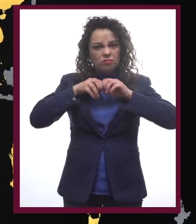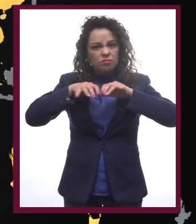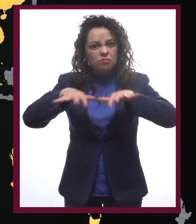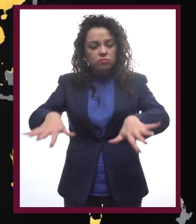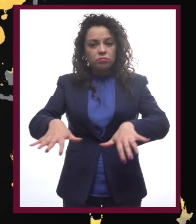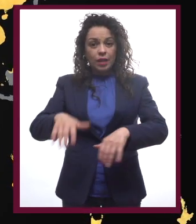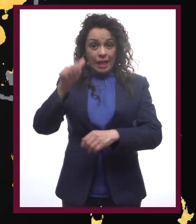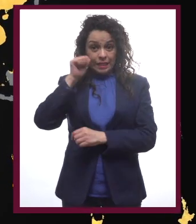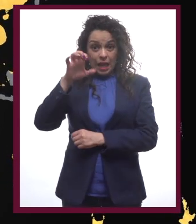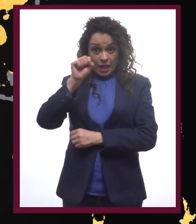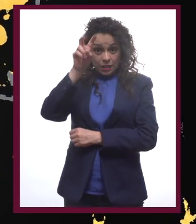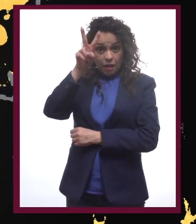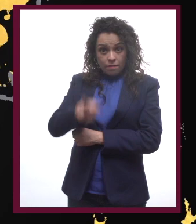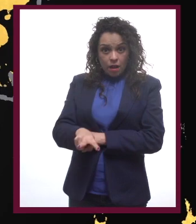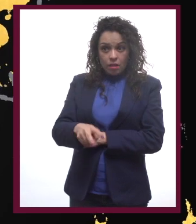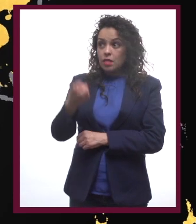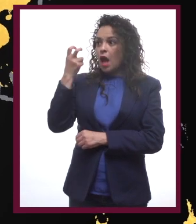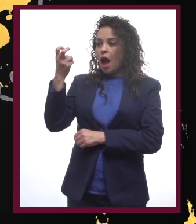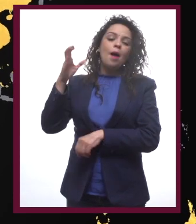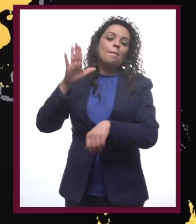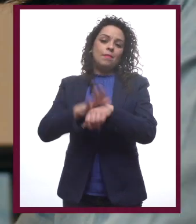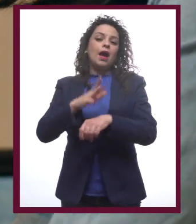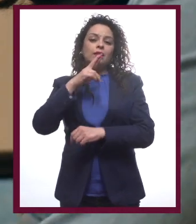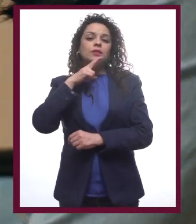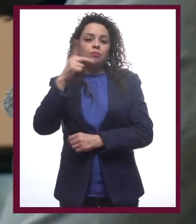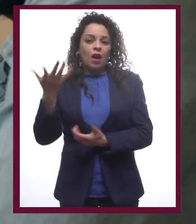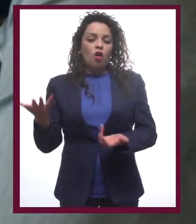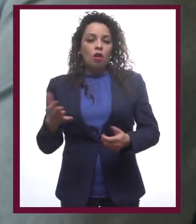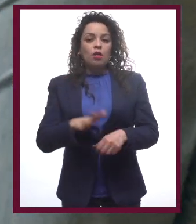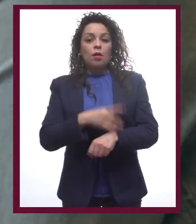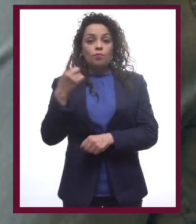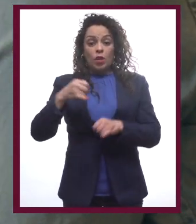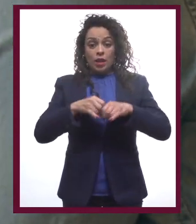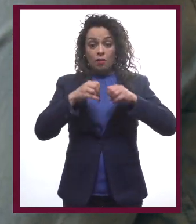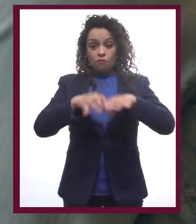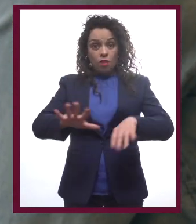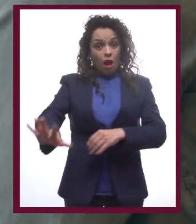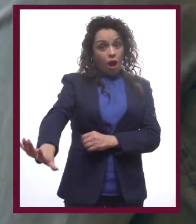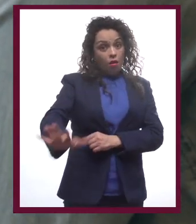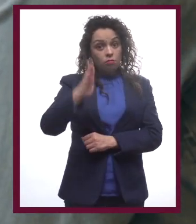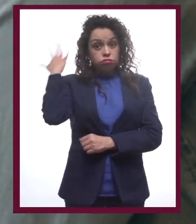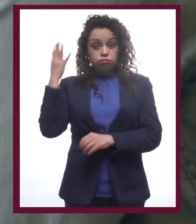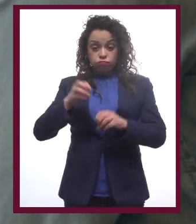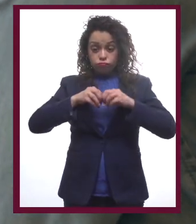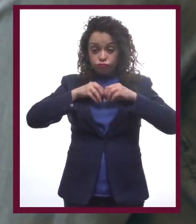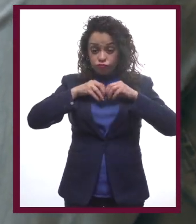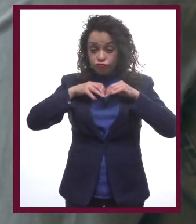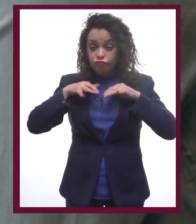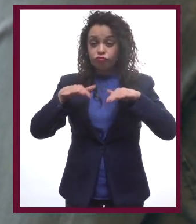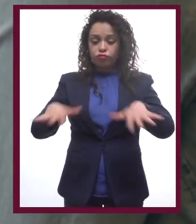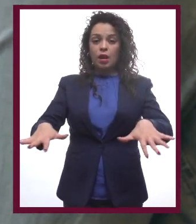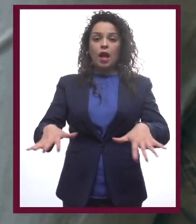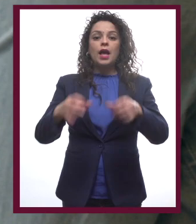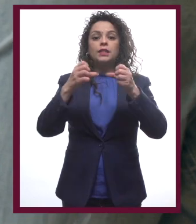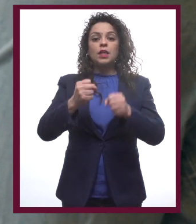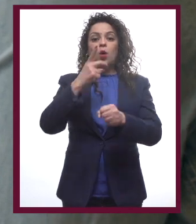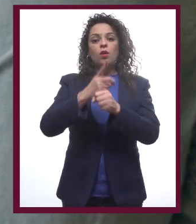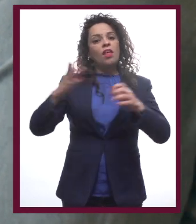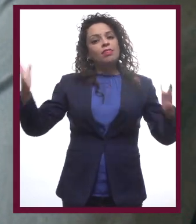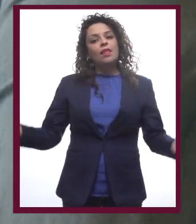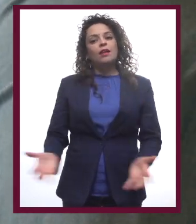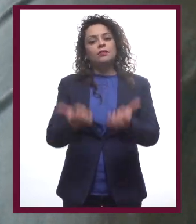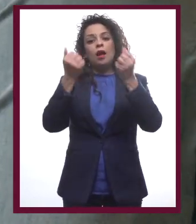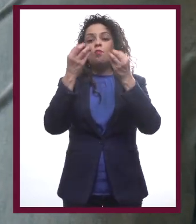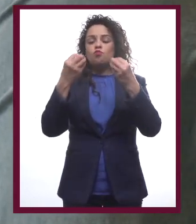divulgamos y compartimos fuera siempre veraz, esto hubiera sido ideal. De hecho, que la información haya corrido de manera rápida y eficiente,